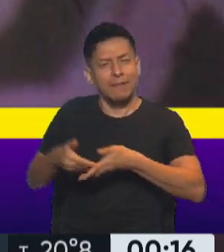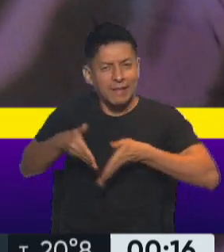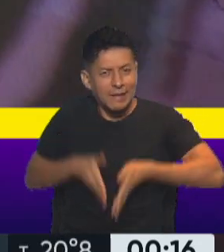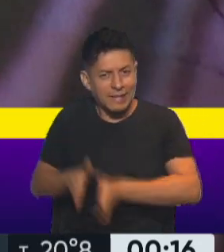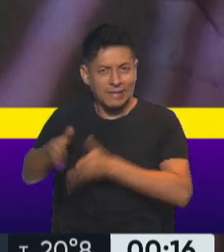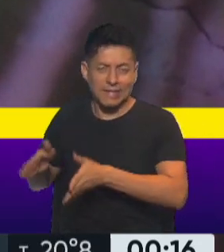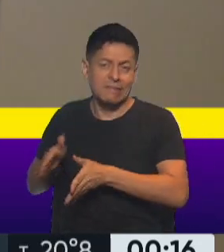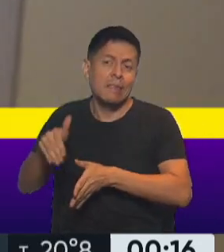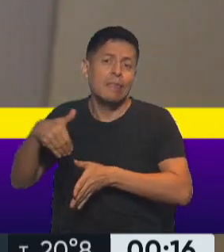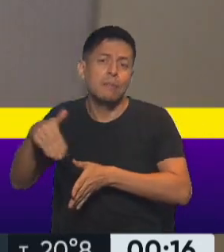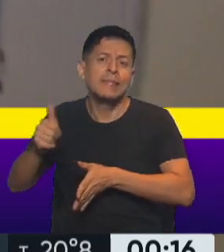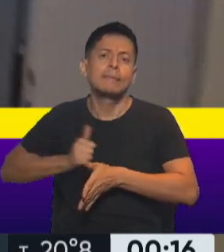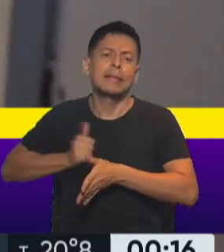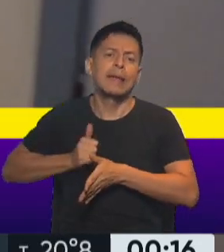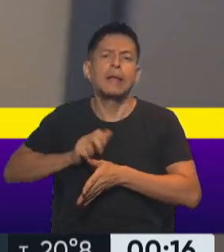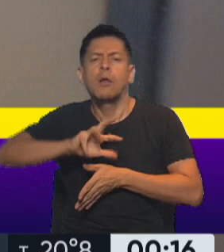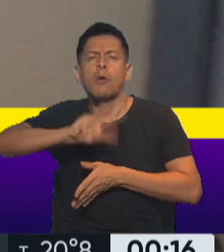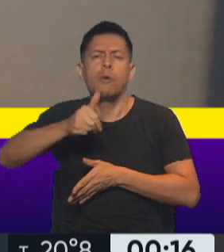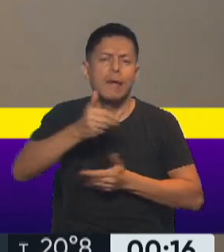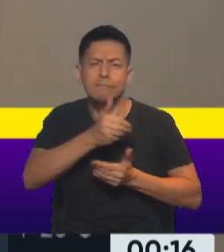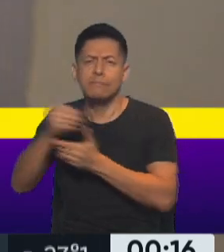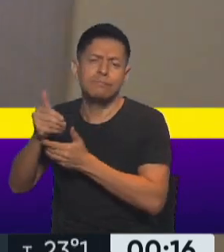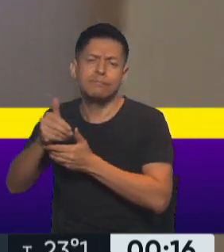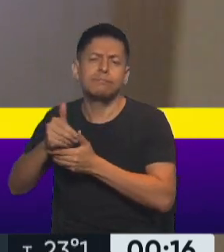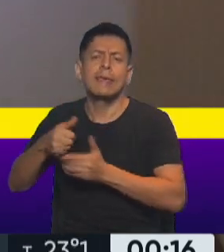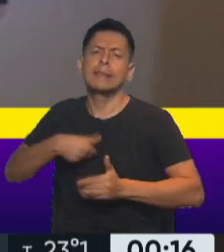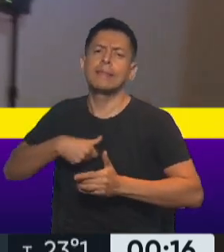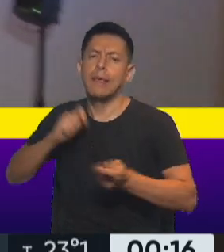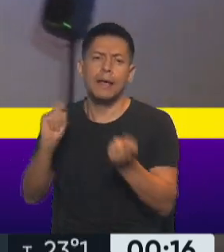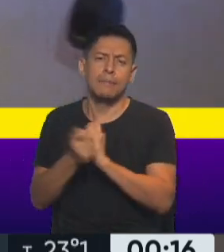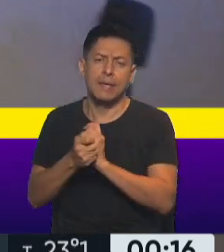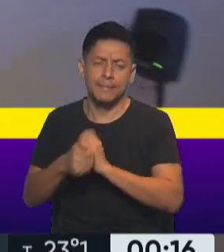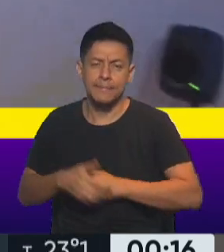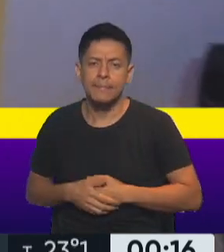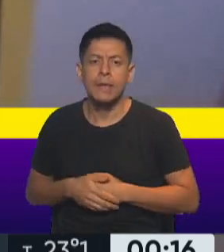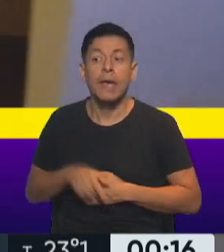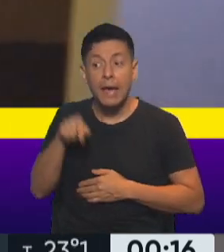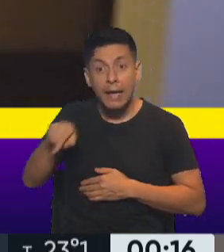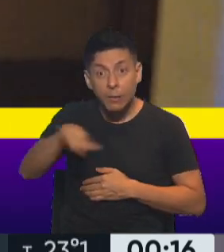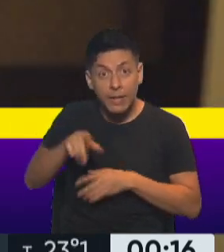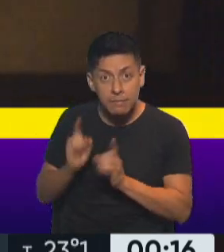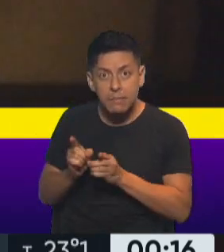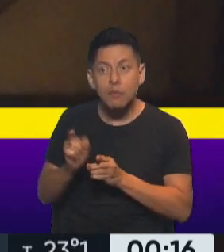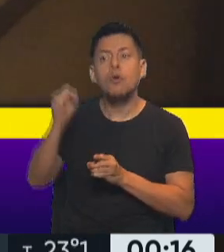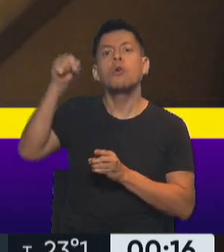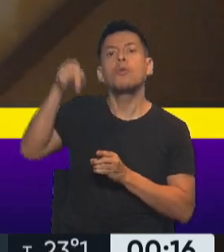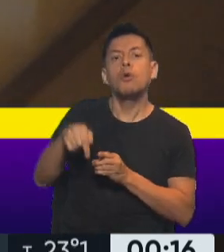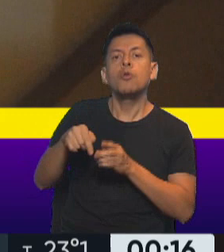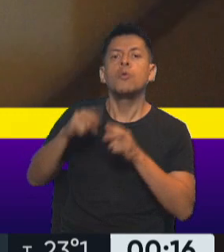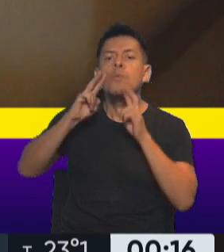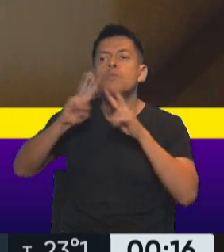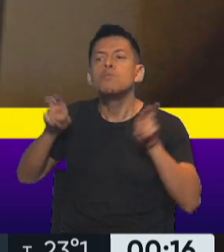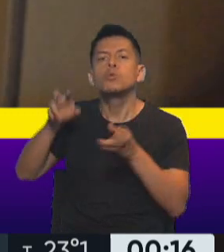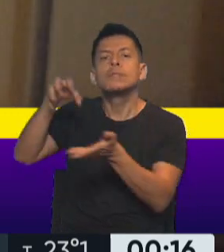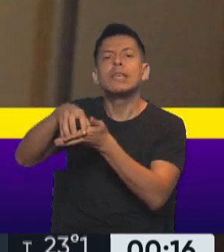fueron apropiados por los militares con una identidad falsa. En ese lugar funciona hoy un museo sitio